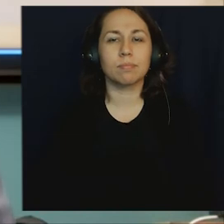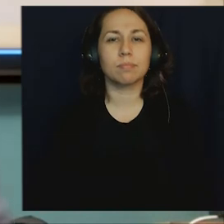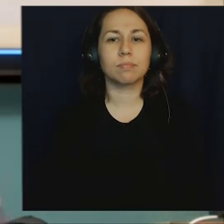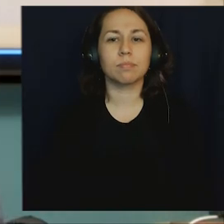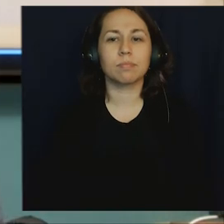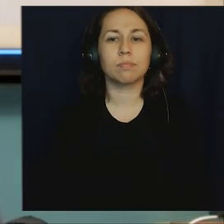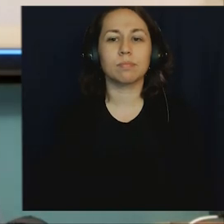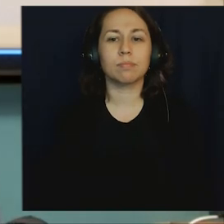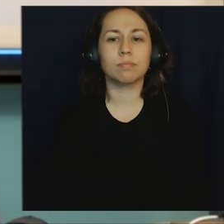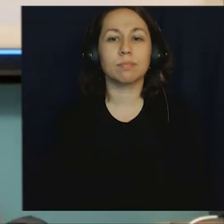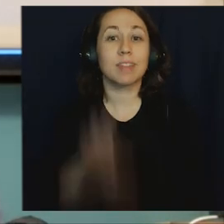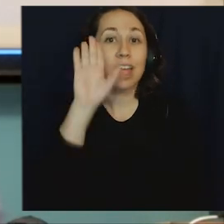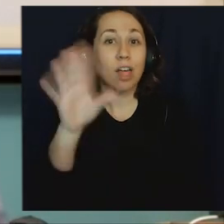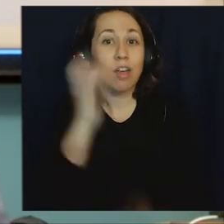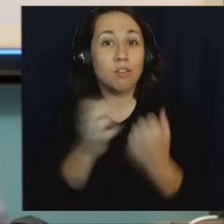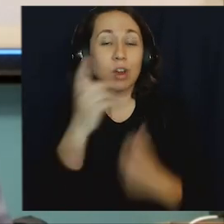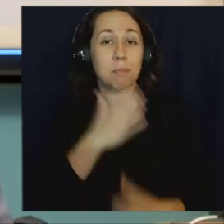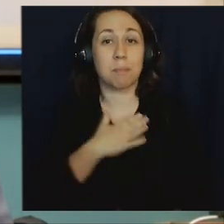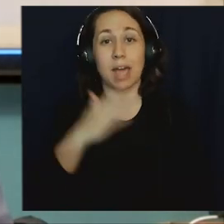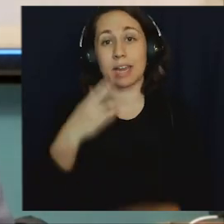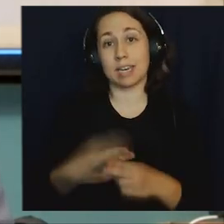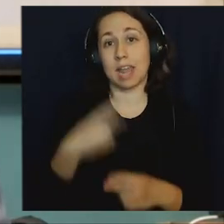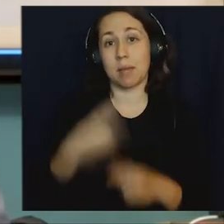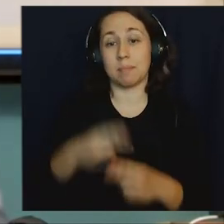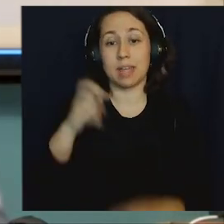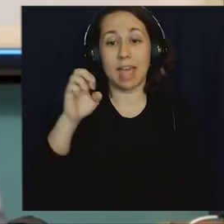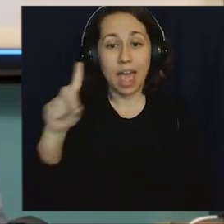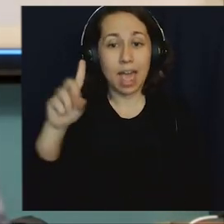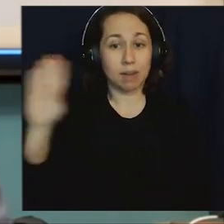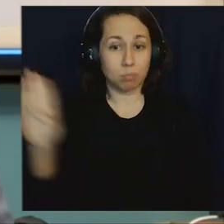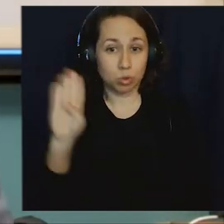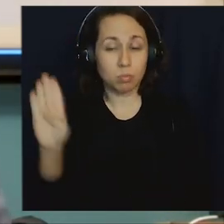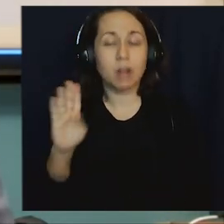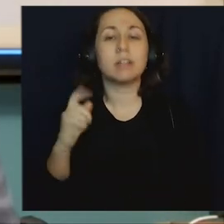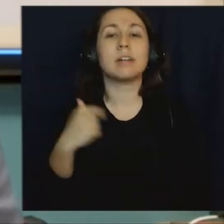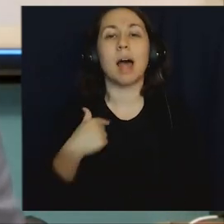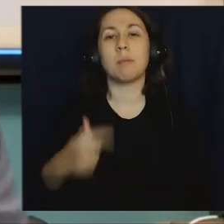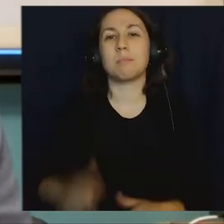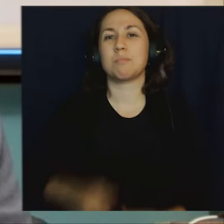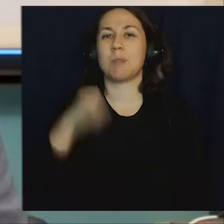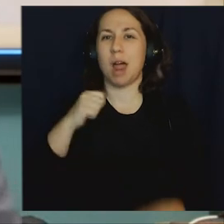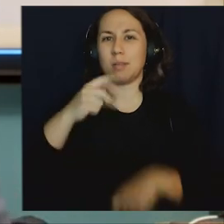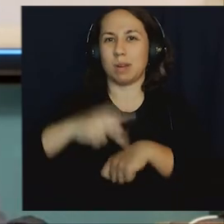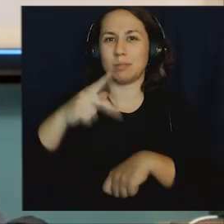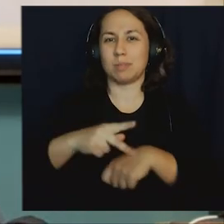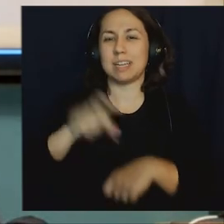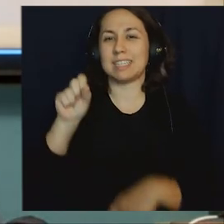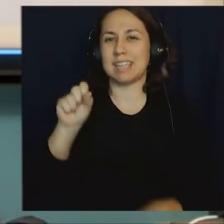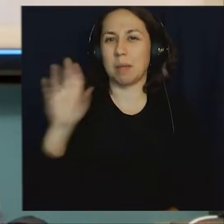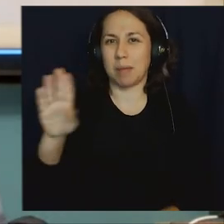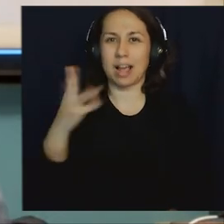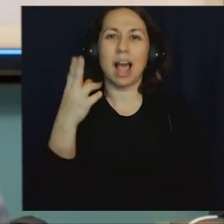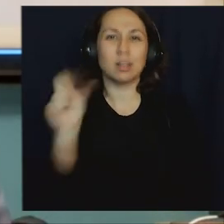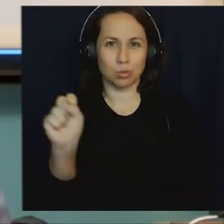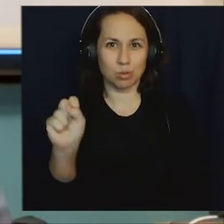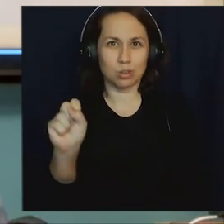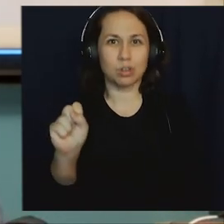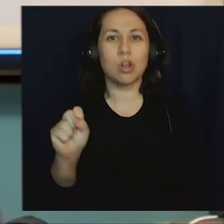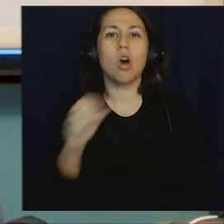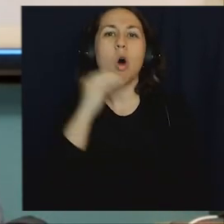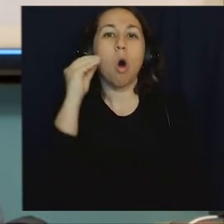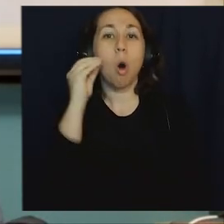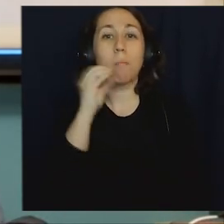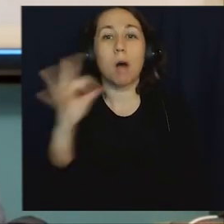Hola a todos, soy Ed Bustamante y soy el orgulloso director de la preparatoria Saddleback, Hogar de los Correcaminos. Como director